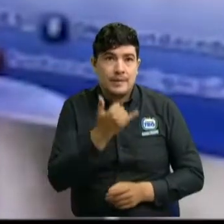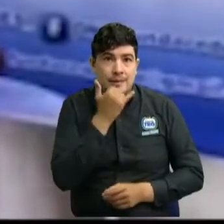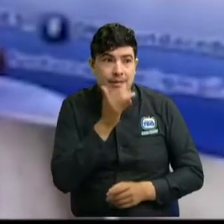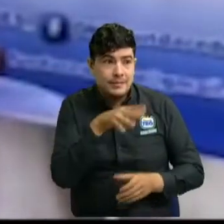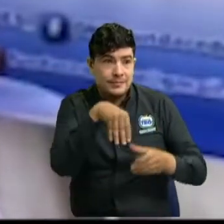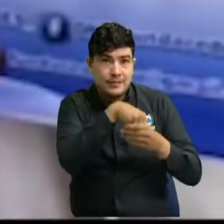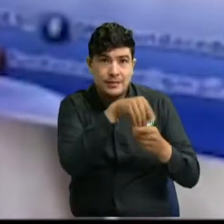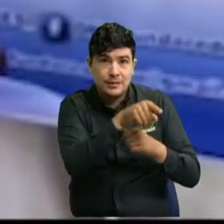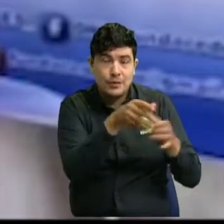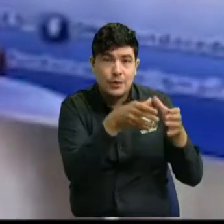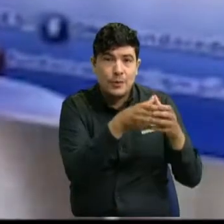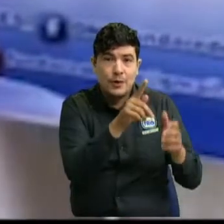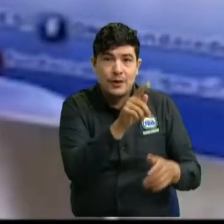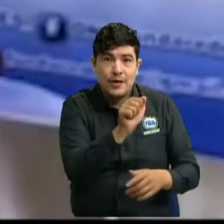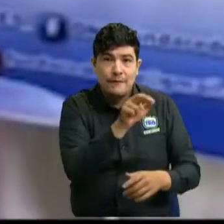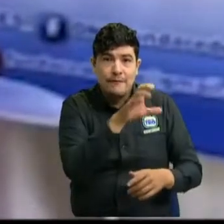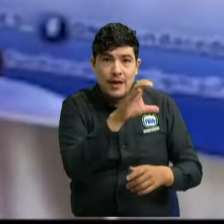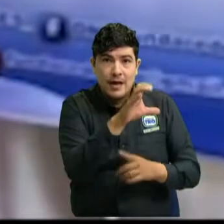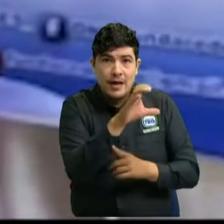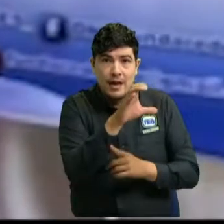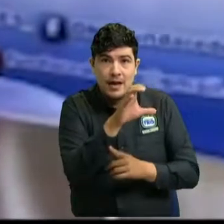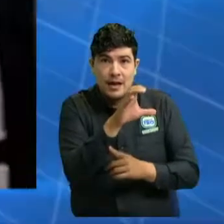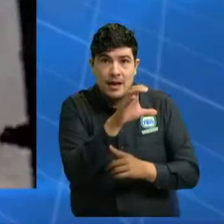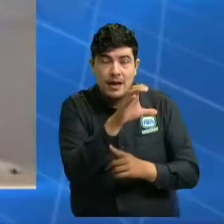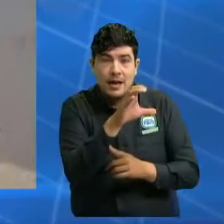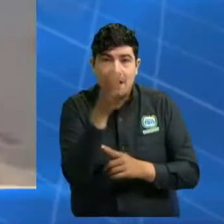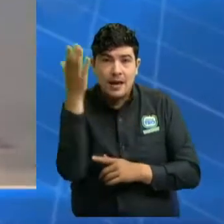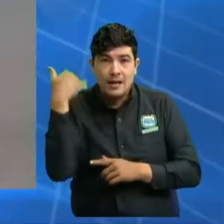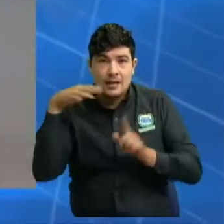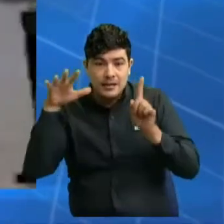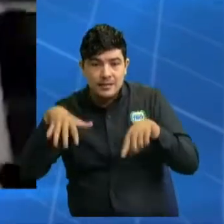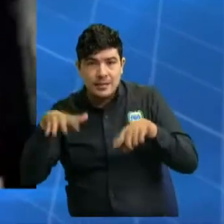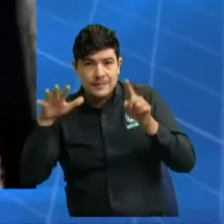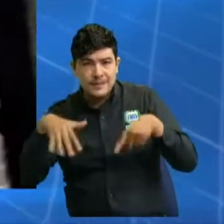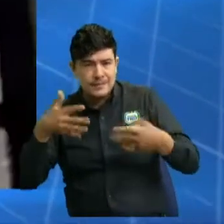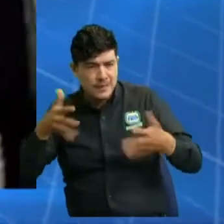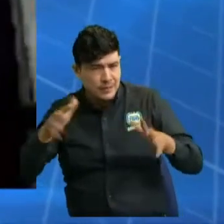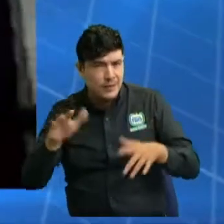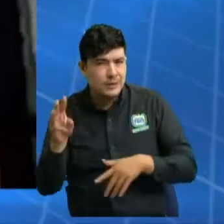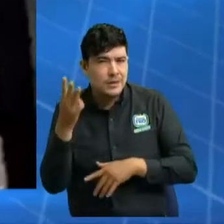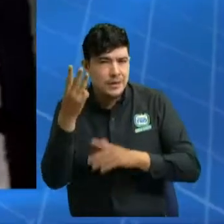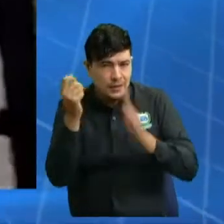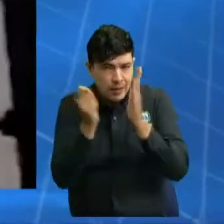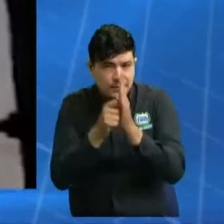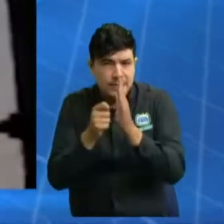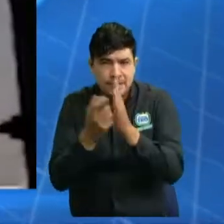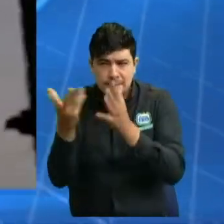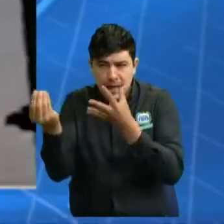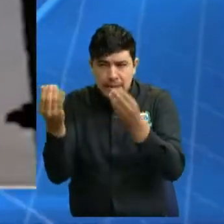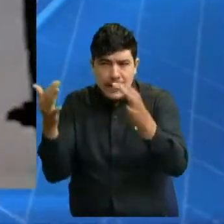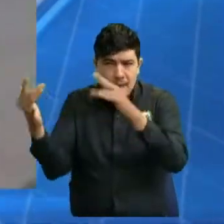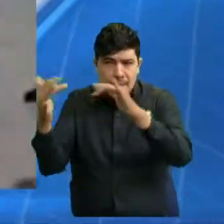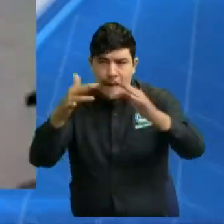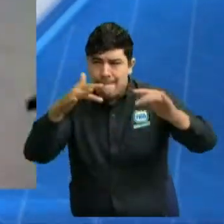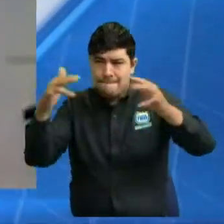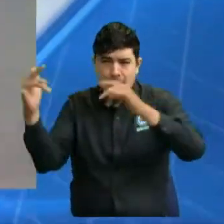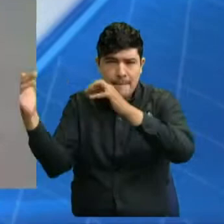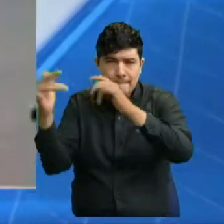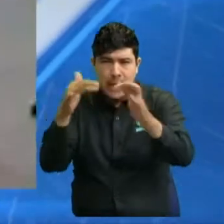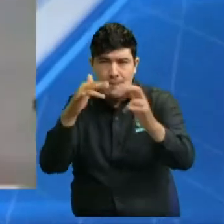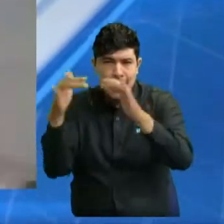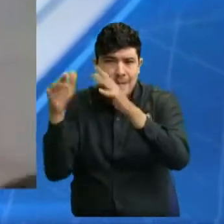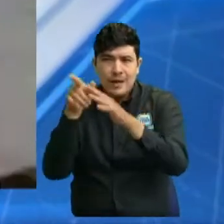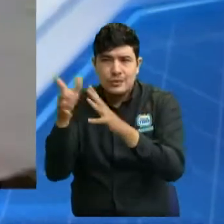FARC. Y en los últimos 6 meses hemos sido testigos de más o menos unos 3 enfrentamientos contra este grupo focal